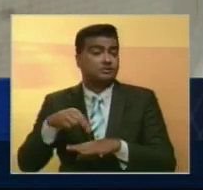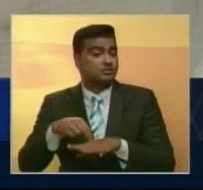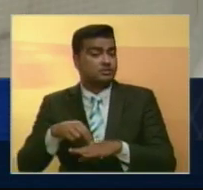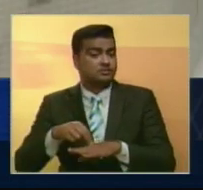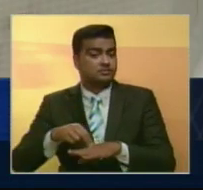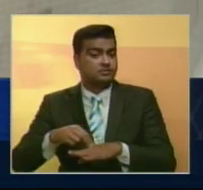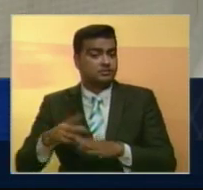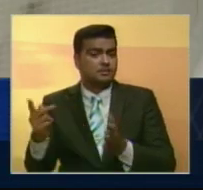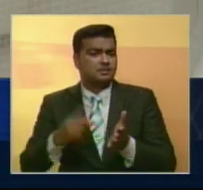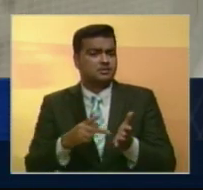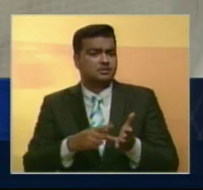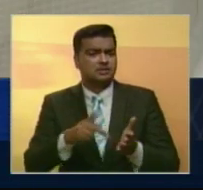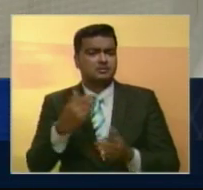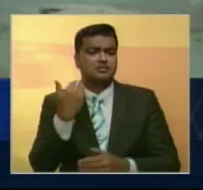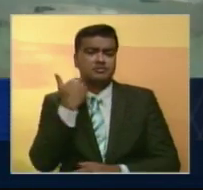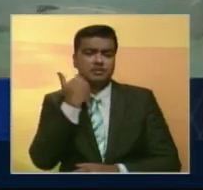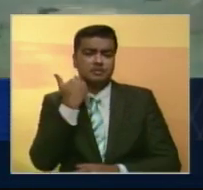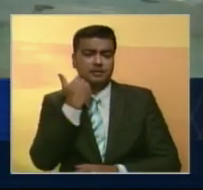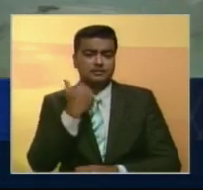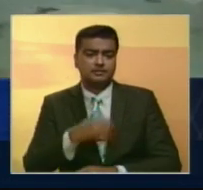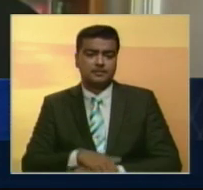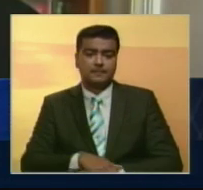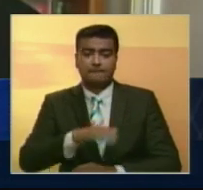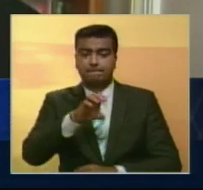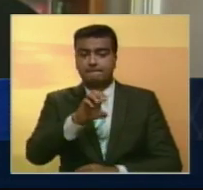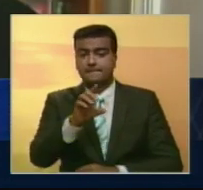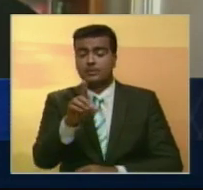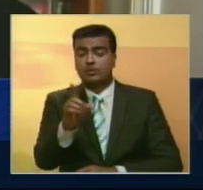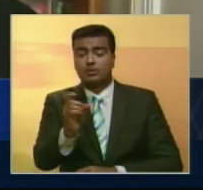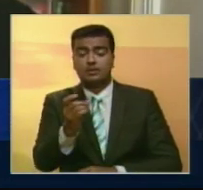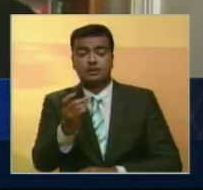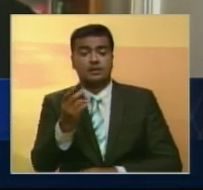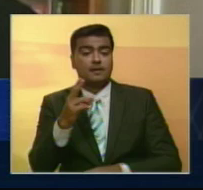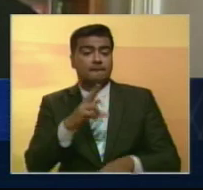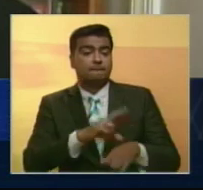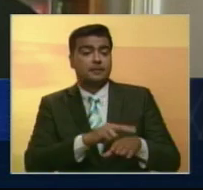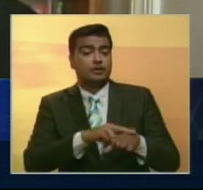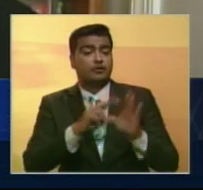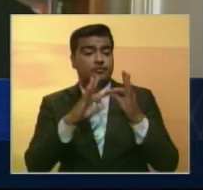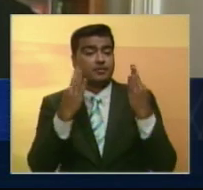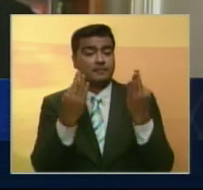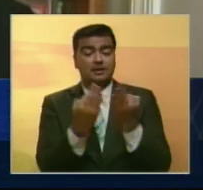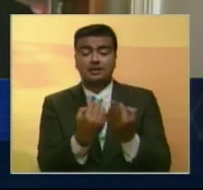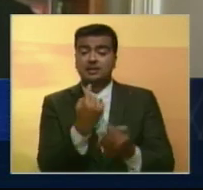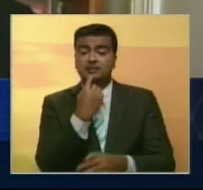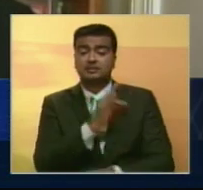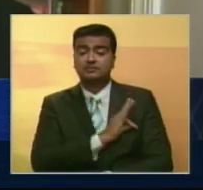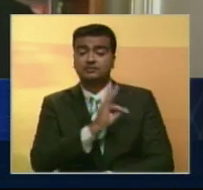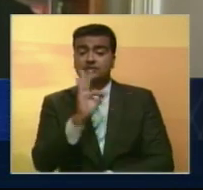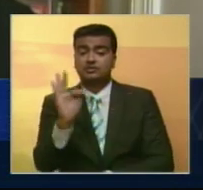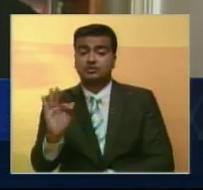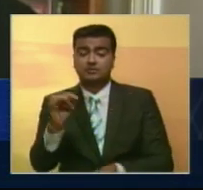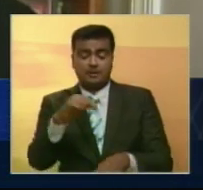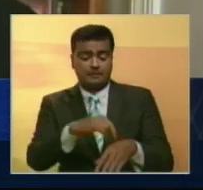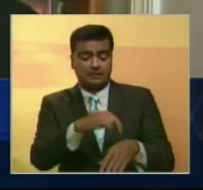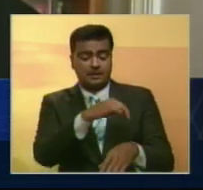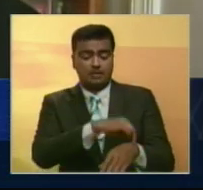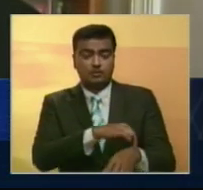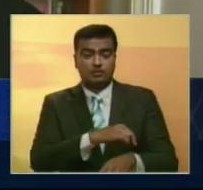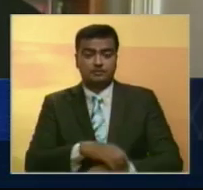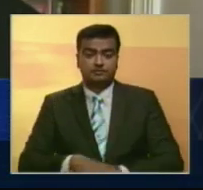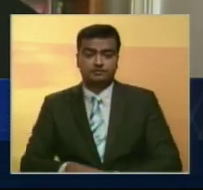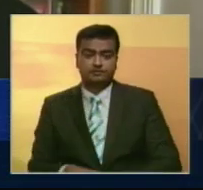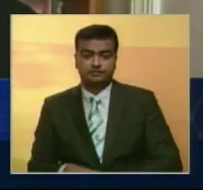se ha presentado la epidemia. El doctor Elmer Huerta, médico familiar, señaló que este virus se contagia por la picadura del mosquito